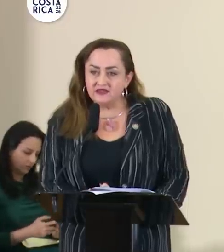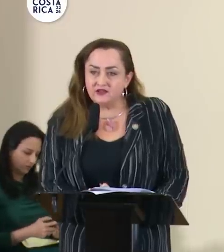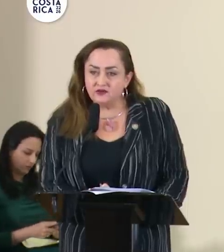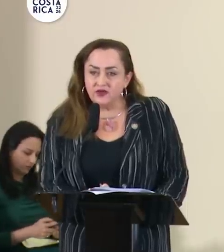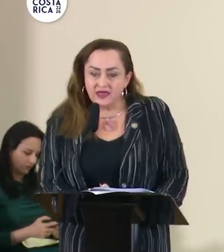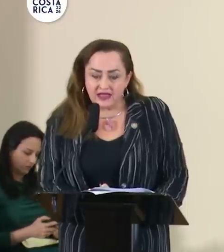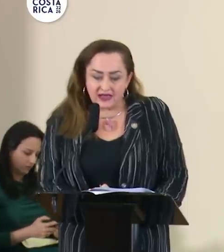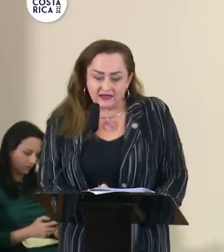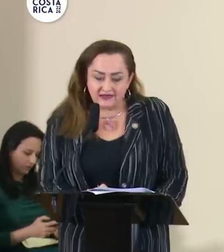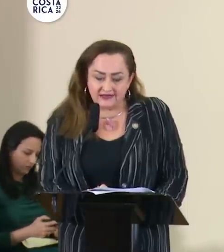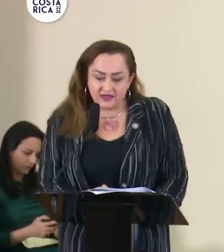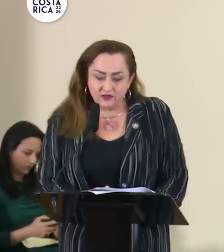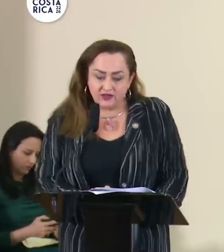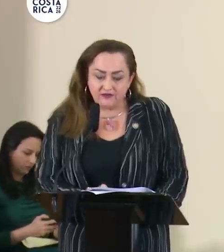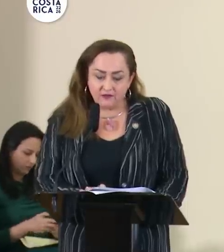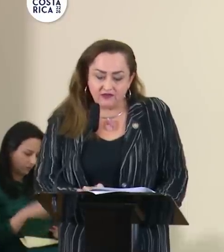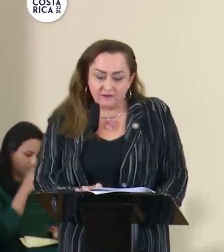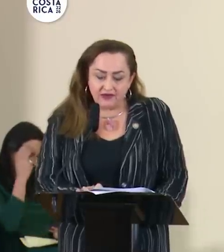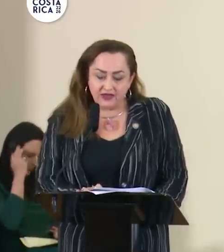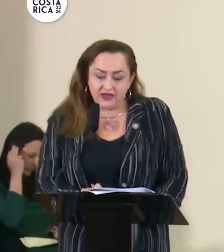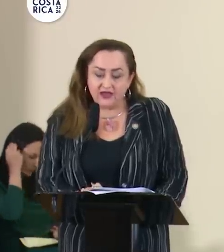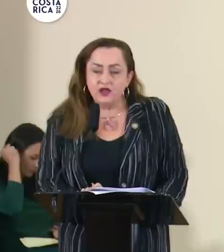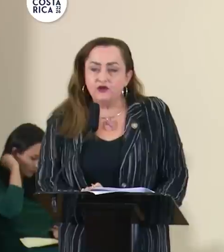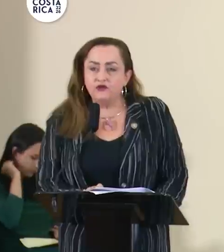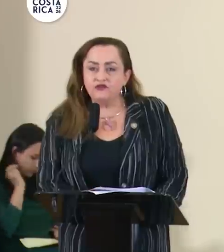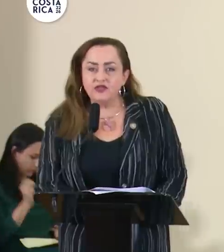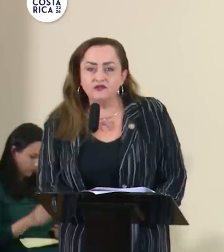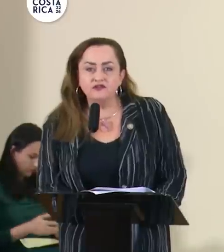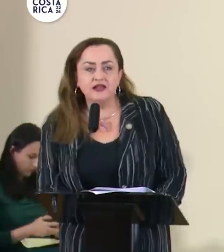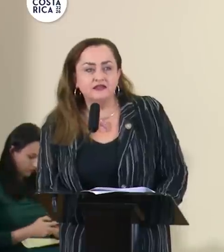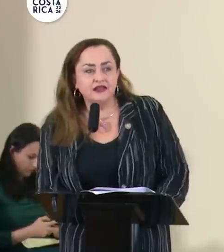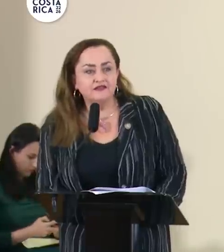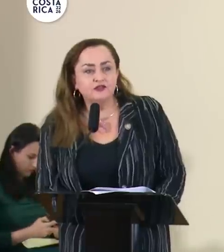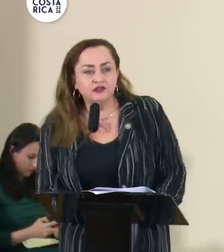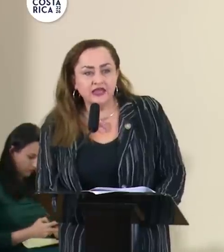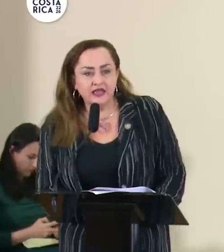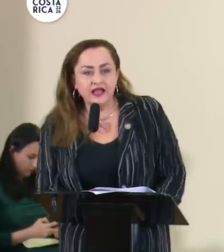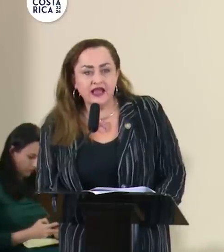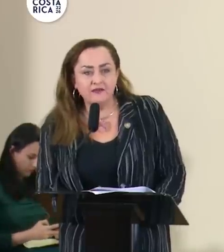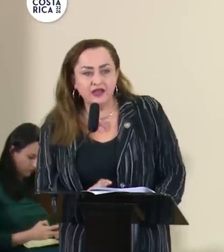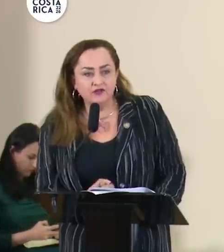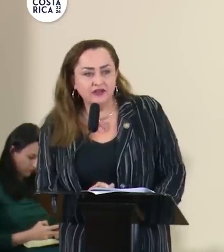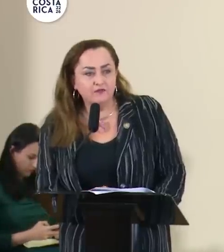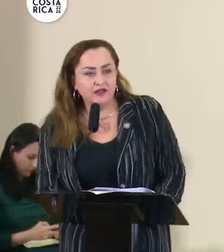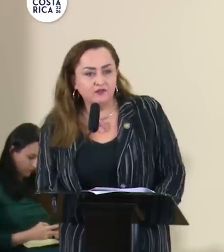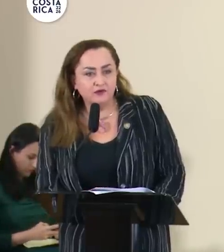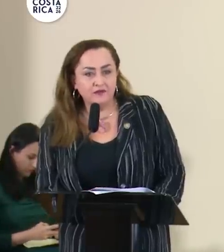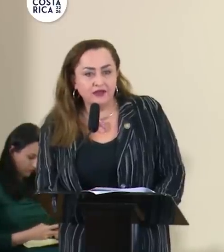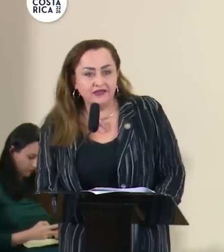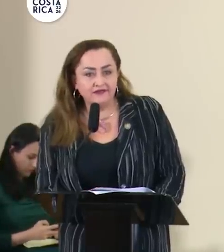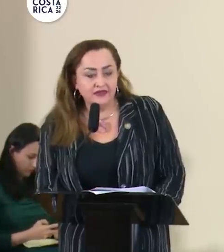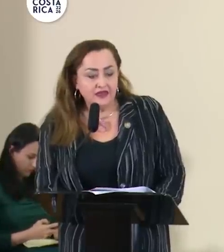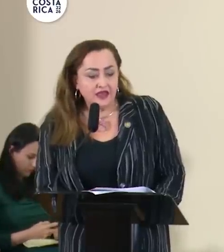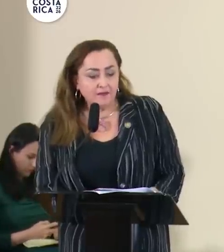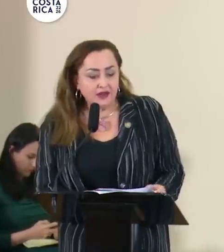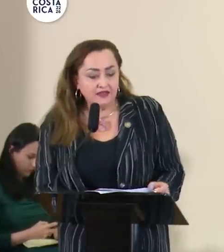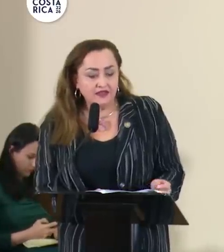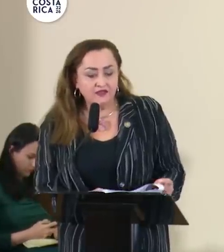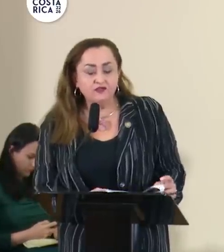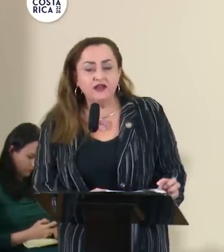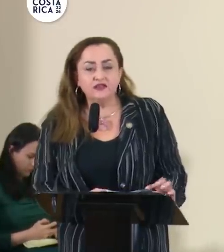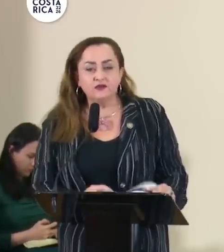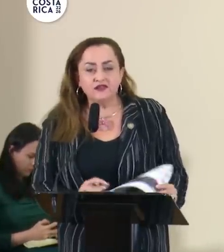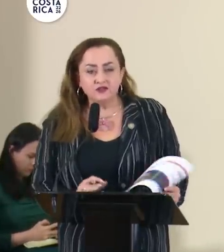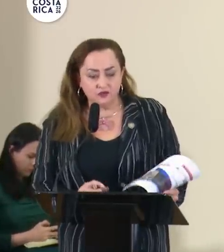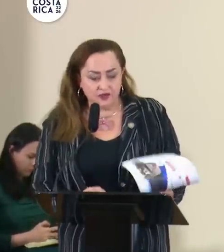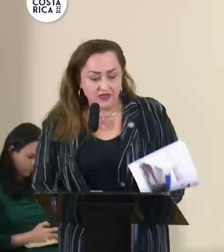en ese trayecto, garantizando que vamos a prevenir los riesgos que el tránsito tengan, al menos en el paso por el país.